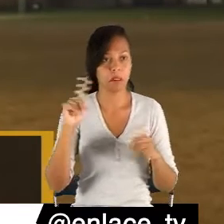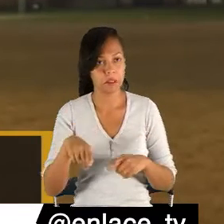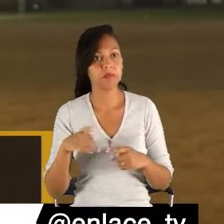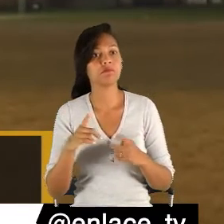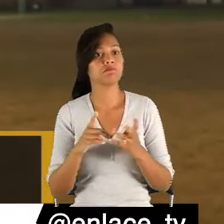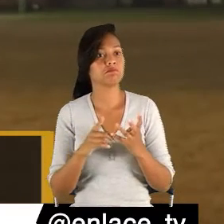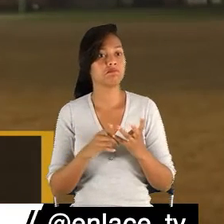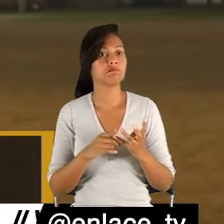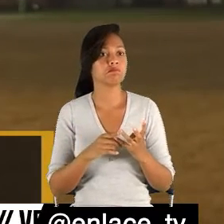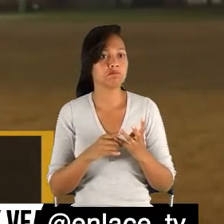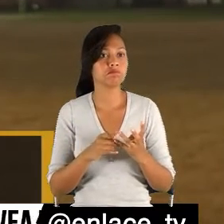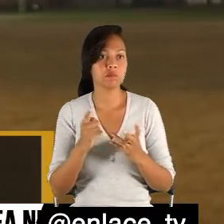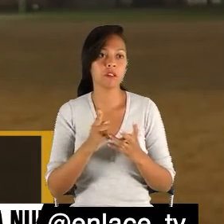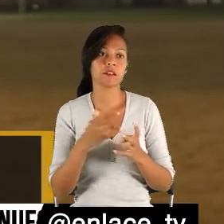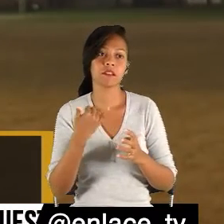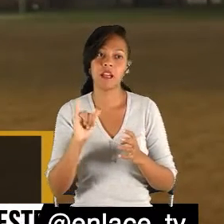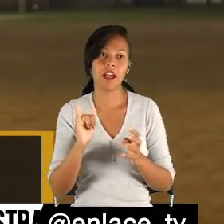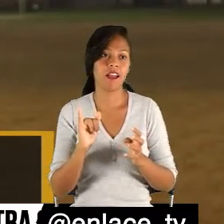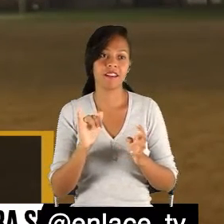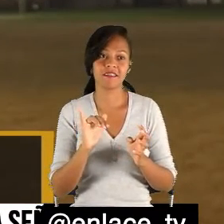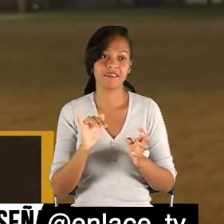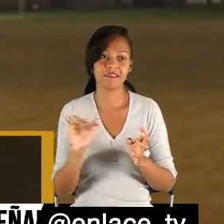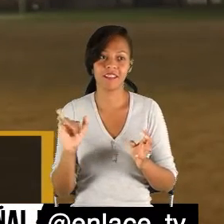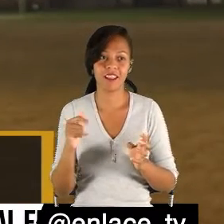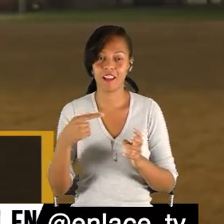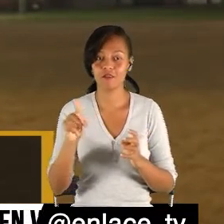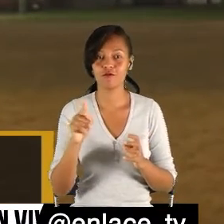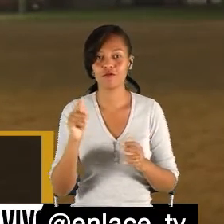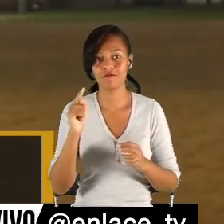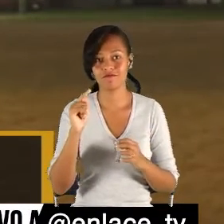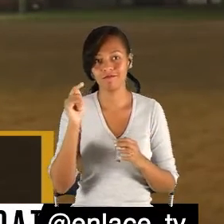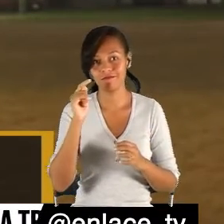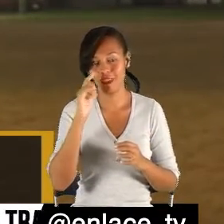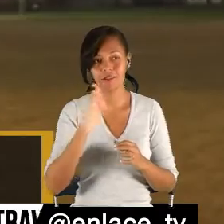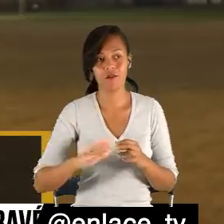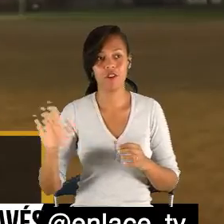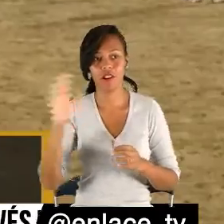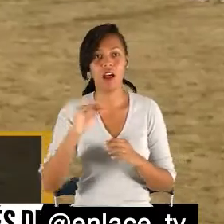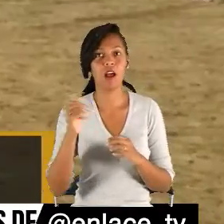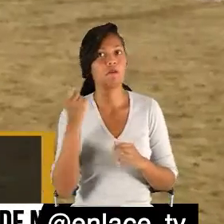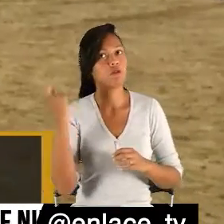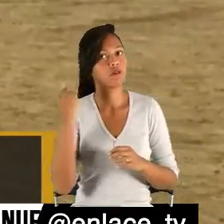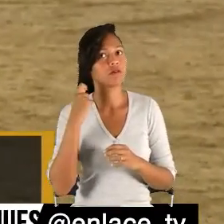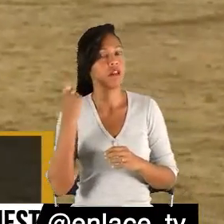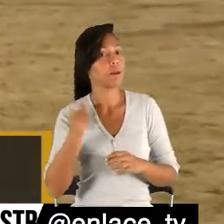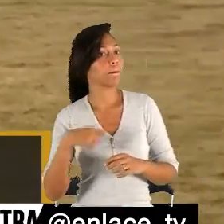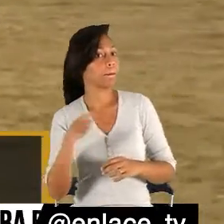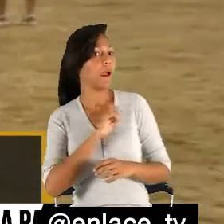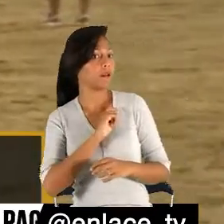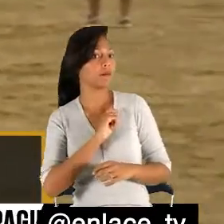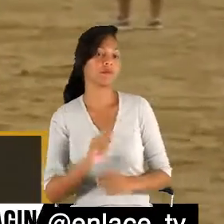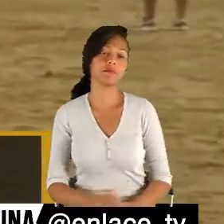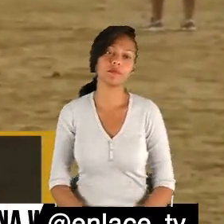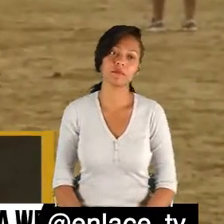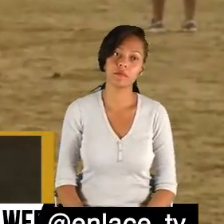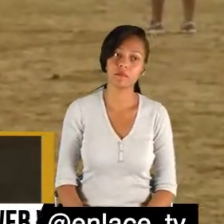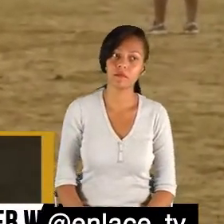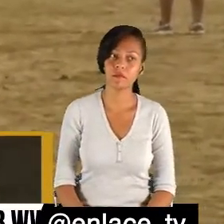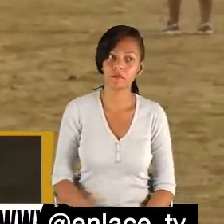se sigue salió ya de nosotros ya está en nacional esta semana estaba en españa este sábado a las 10 de la mañana la categoría